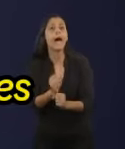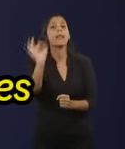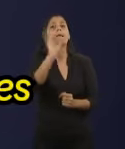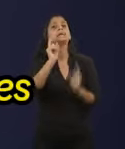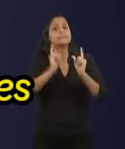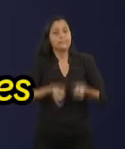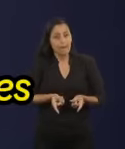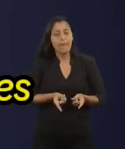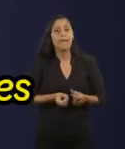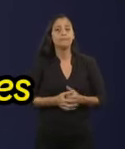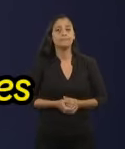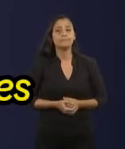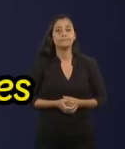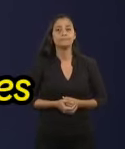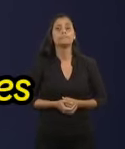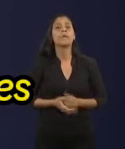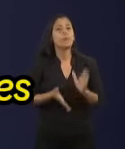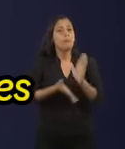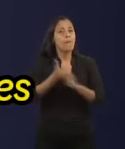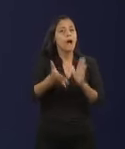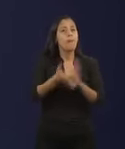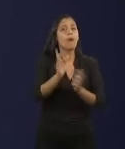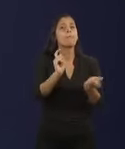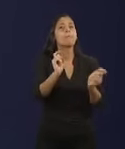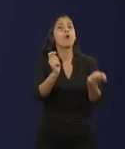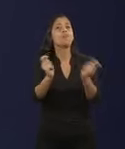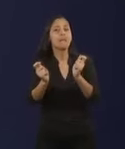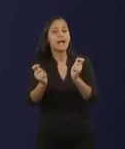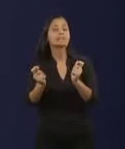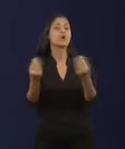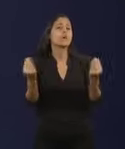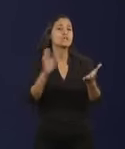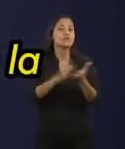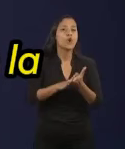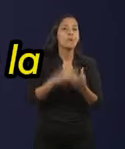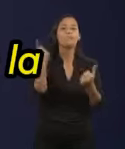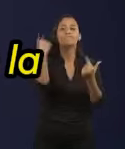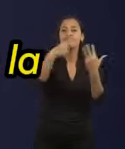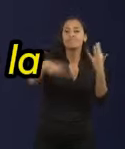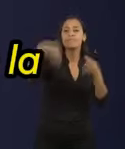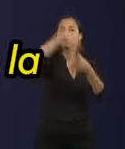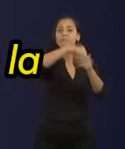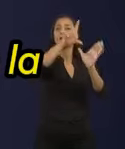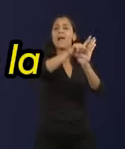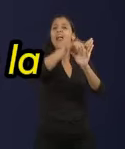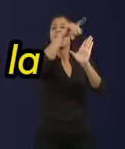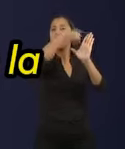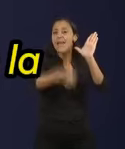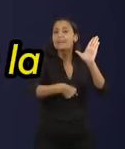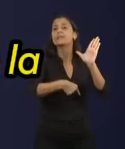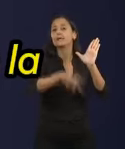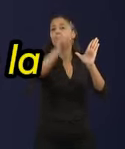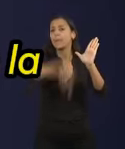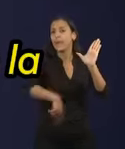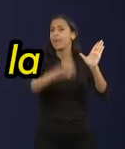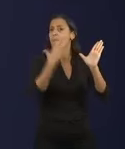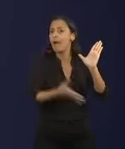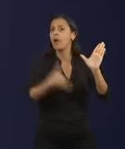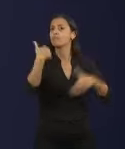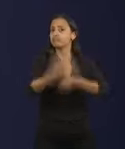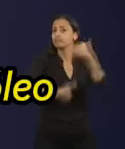van a establecer modificaciones en diferentes leyes para permitir mayor desarrollo en la